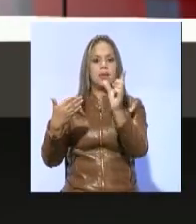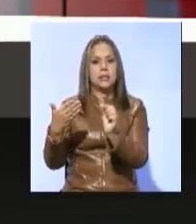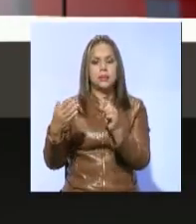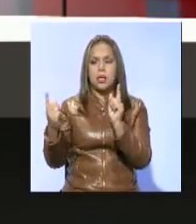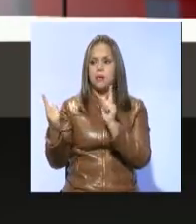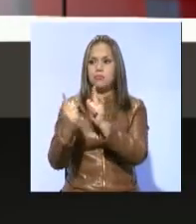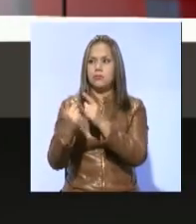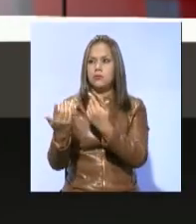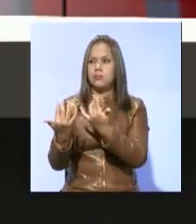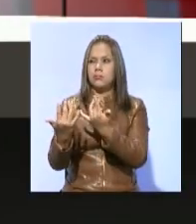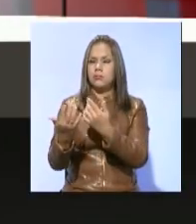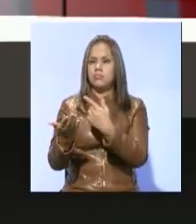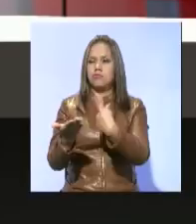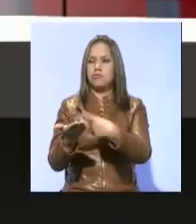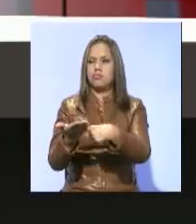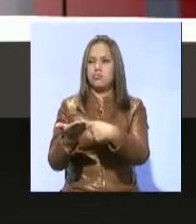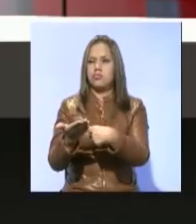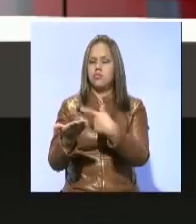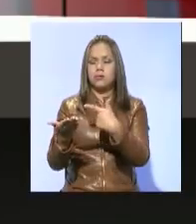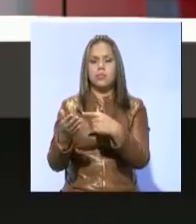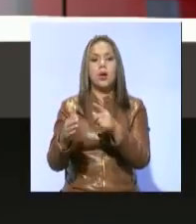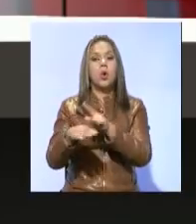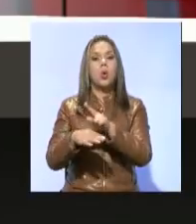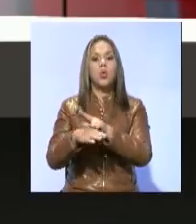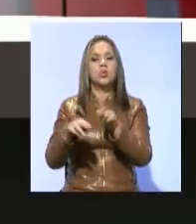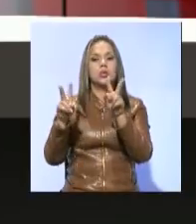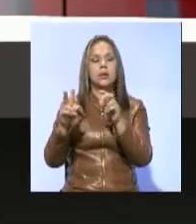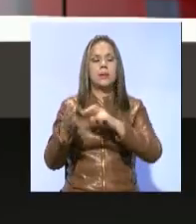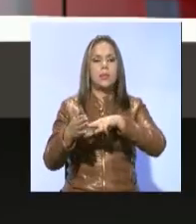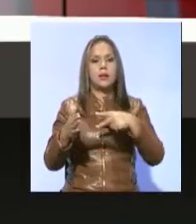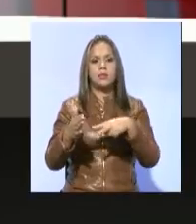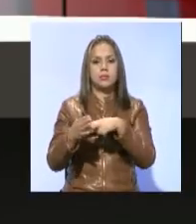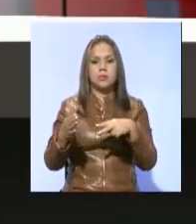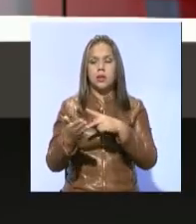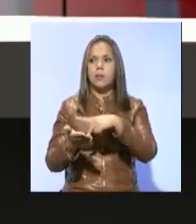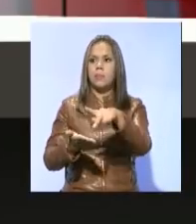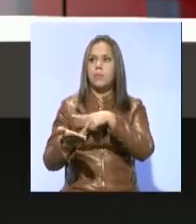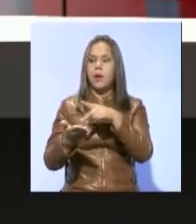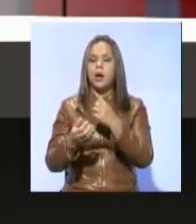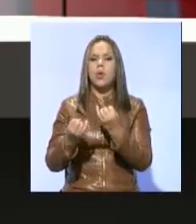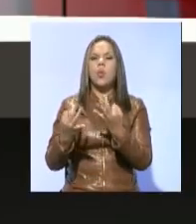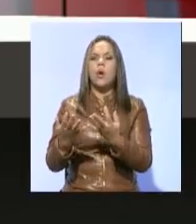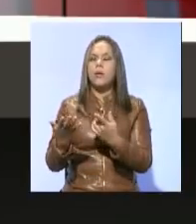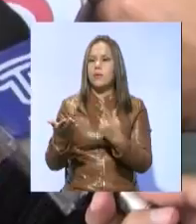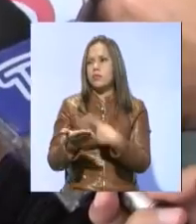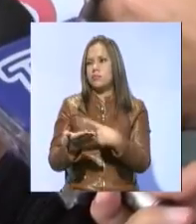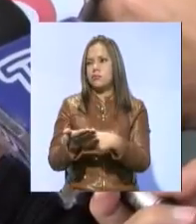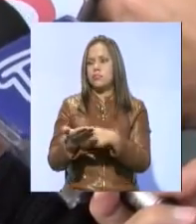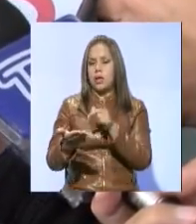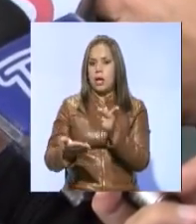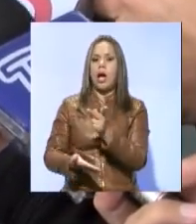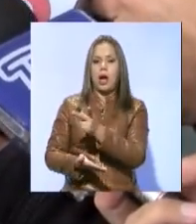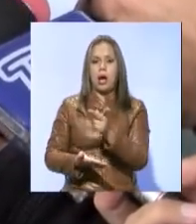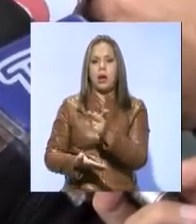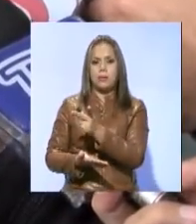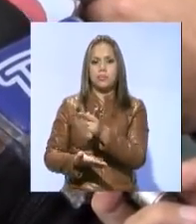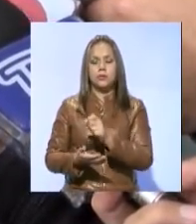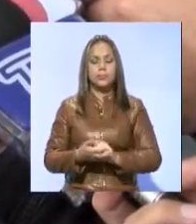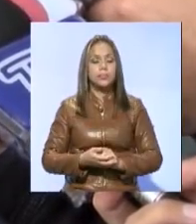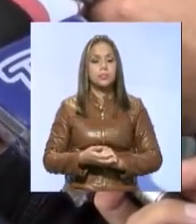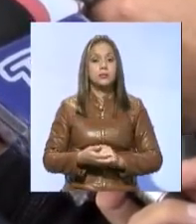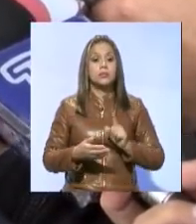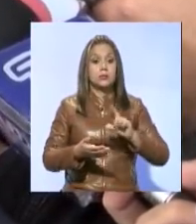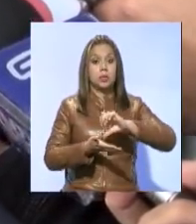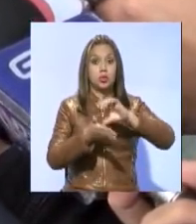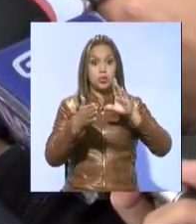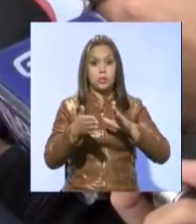deberían regir en la banca privada por el uso de los medios electrónicos de pago. Si la ciudadanía aumenta el nivel